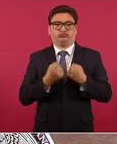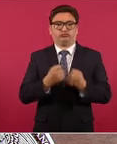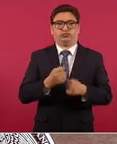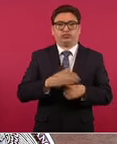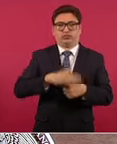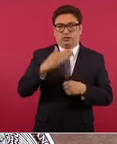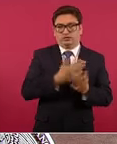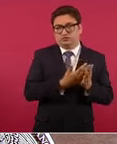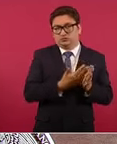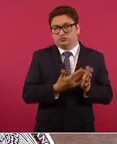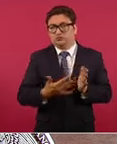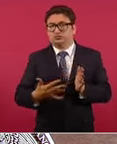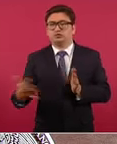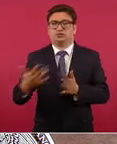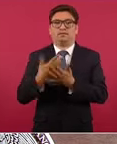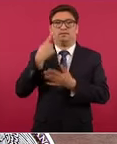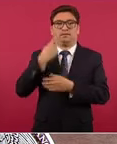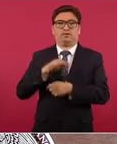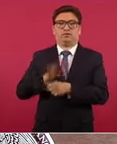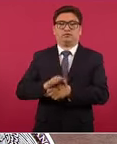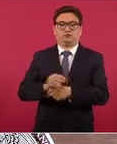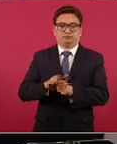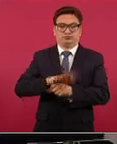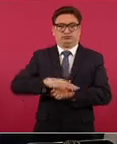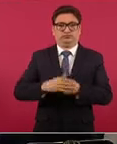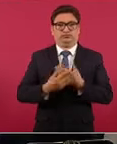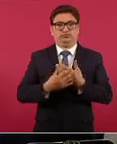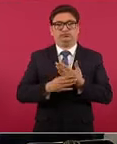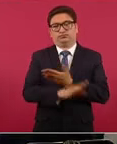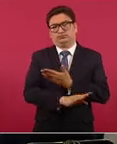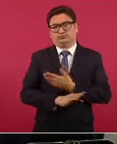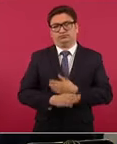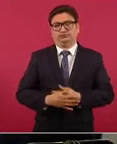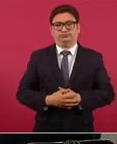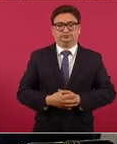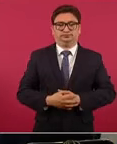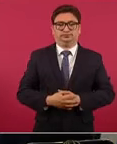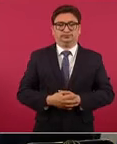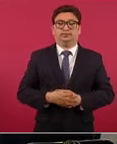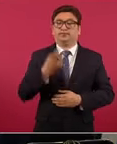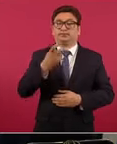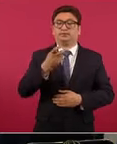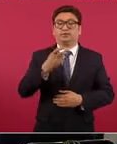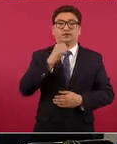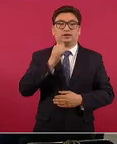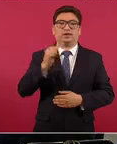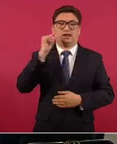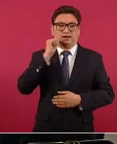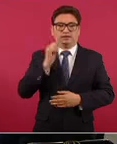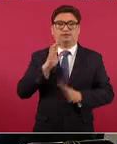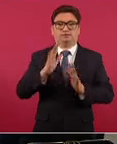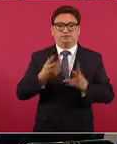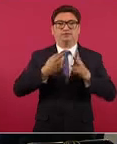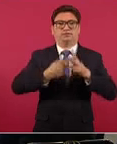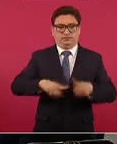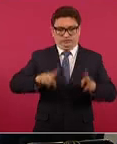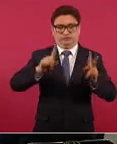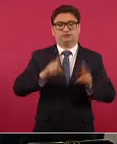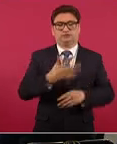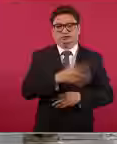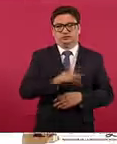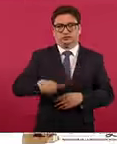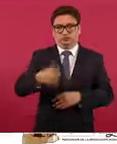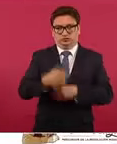en la protección contra kobe 19 ayer como decía arrancamos oficialmente algunas